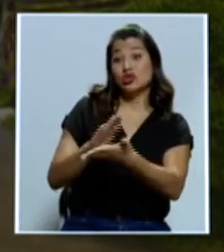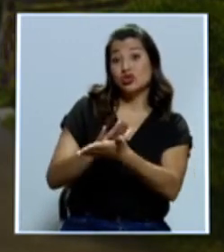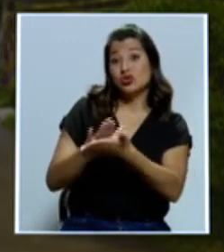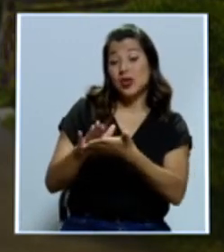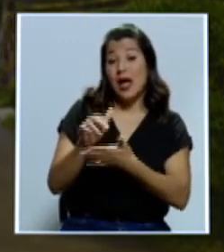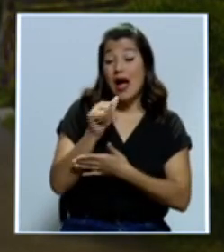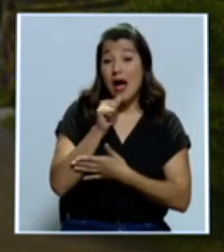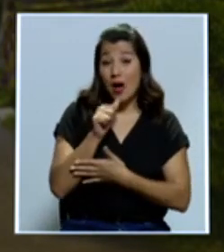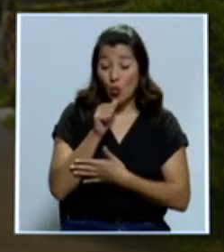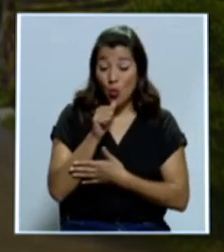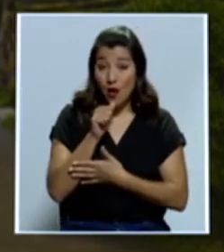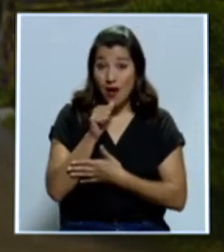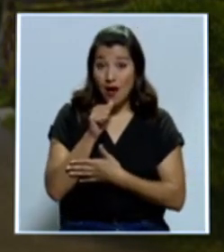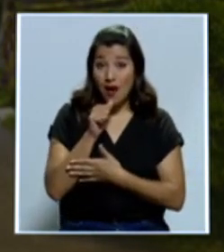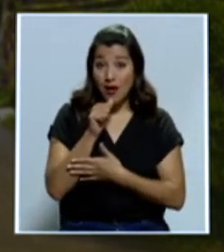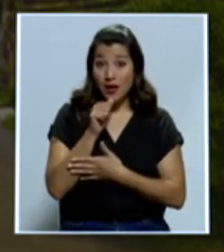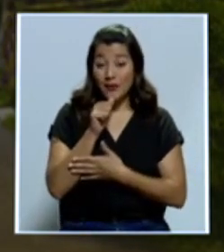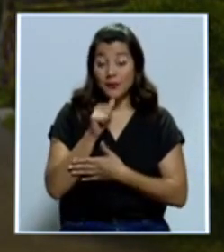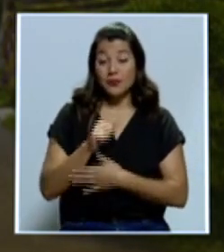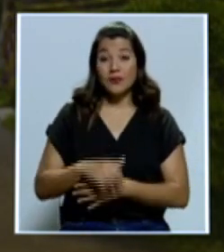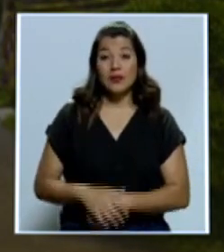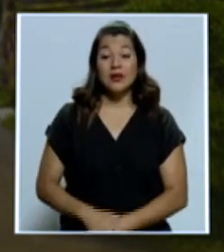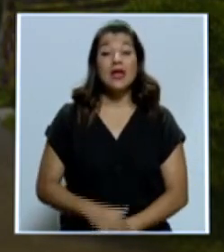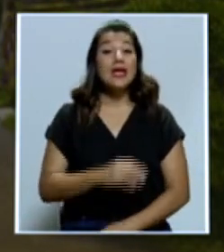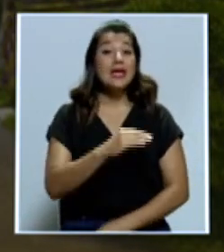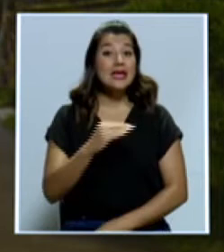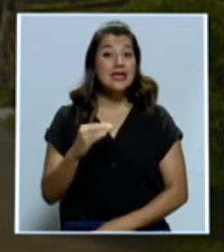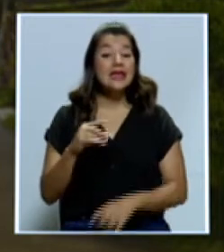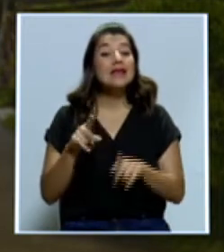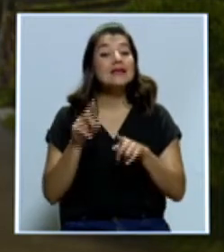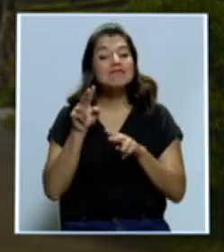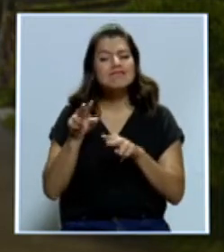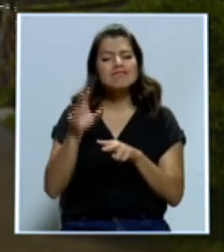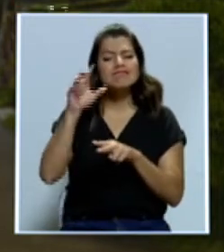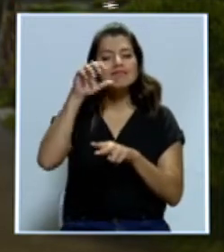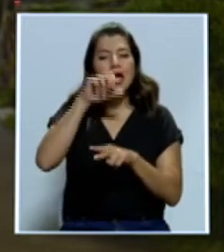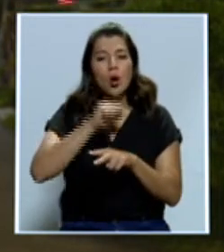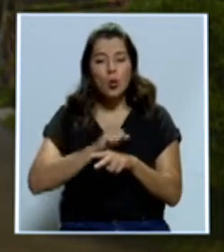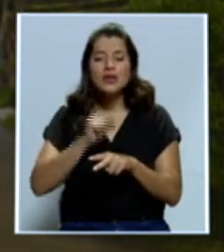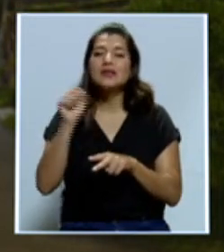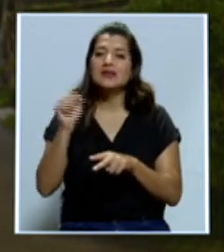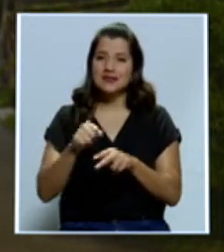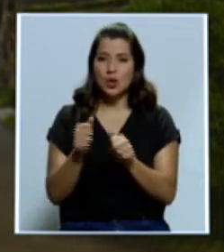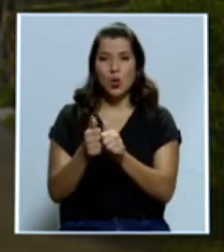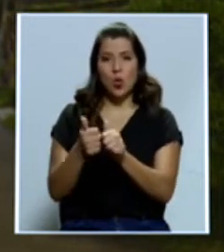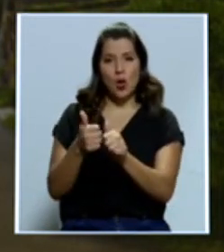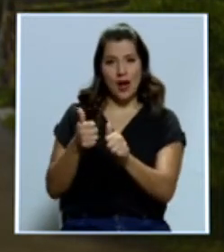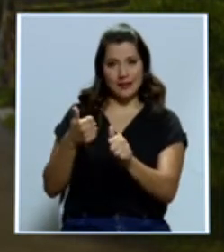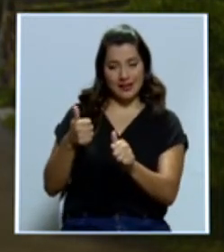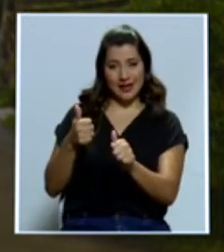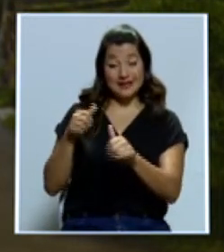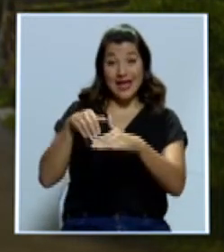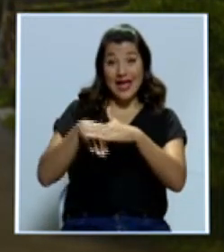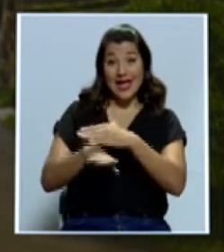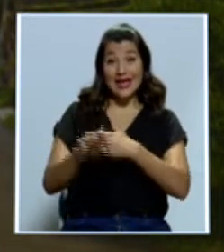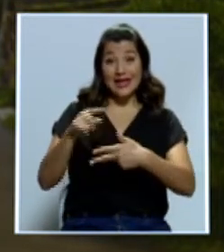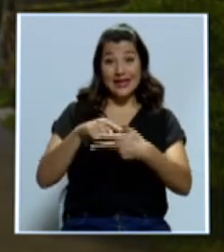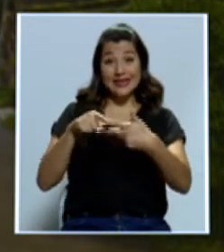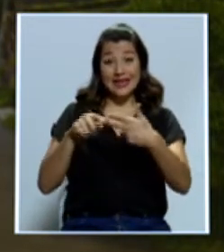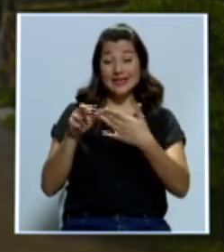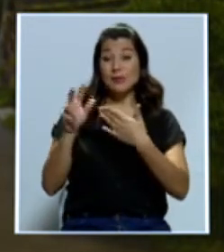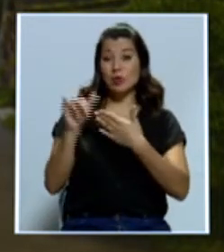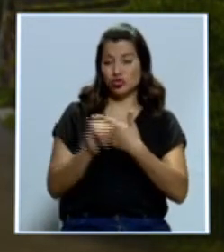los trabajos de acueductos y alcantarillados y determinó que existe un atraso considerable en 3 de estos proyectos,